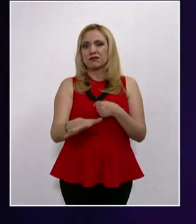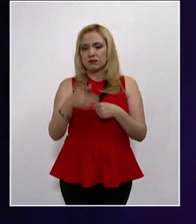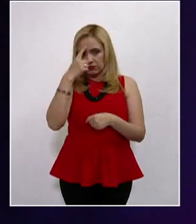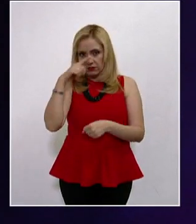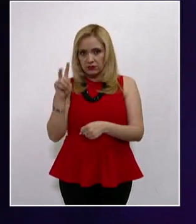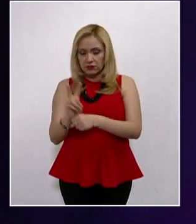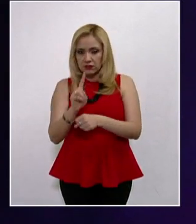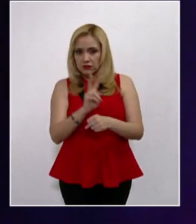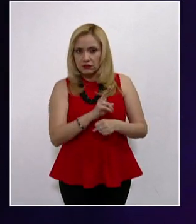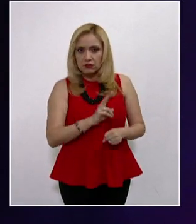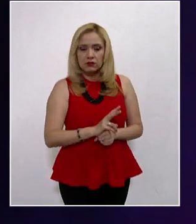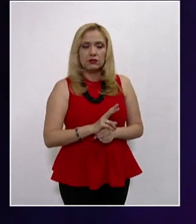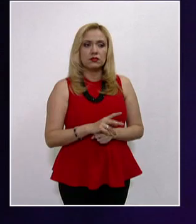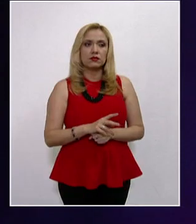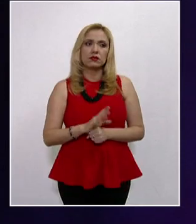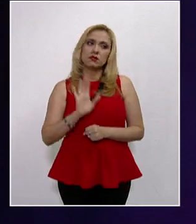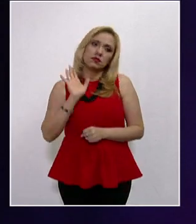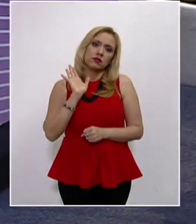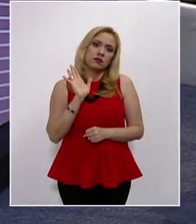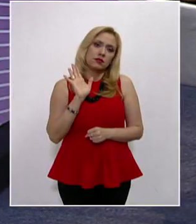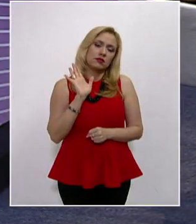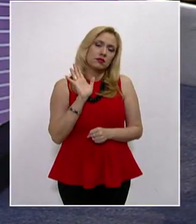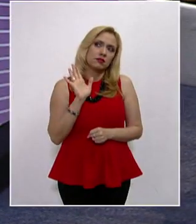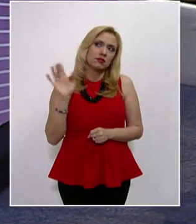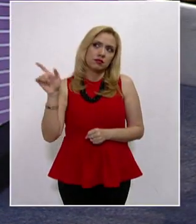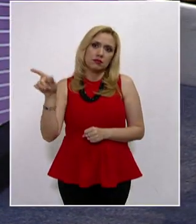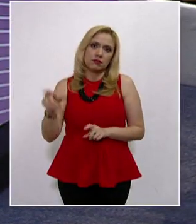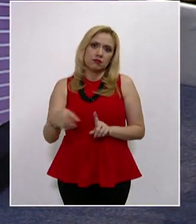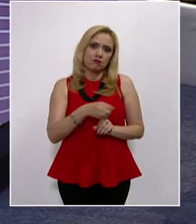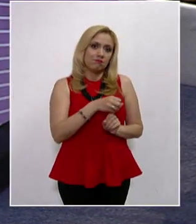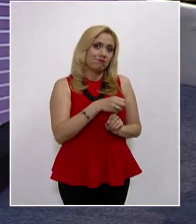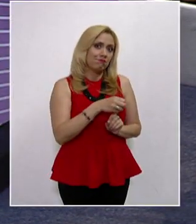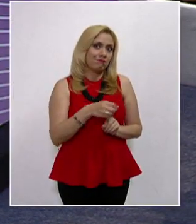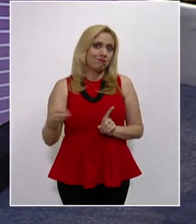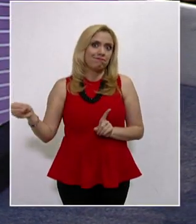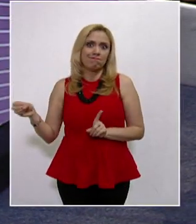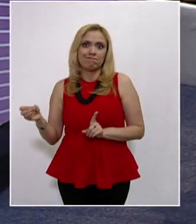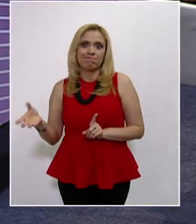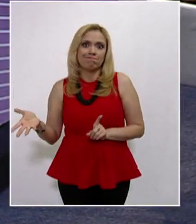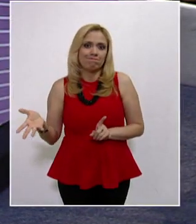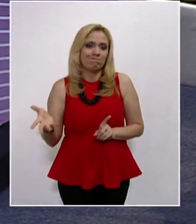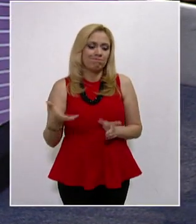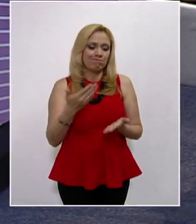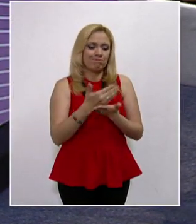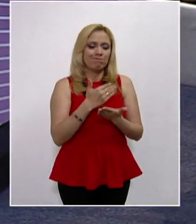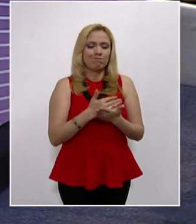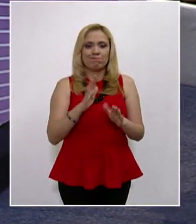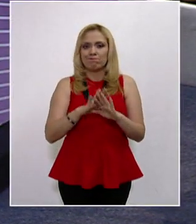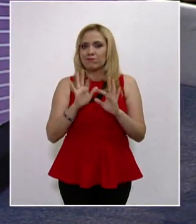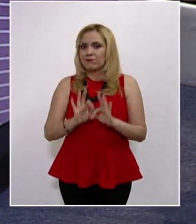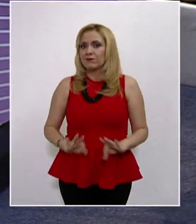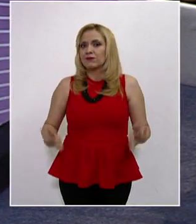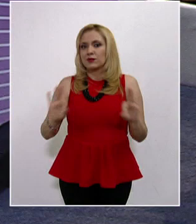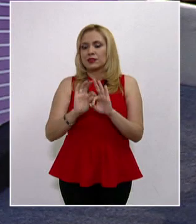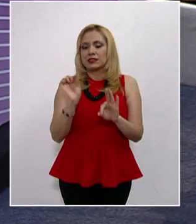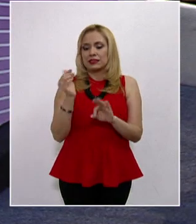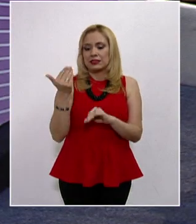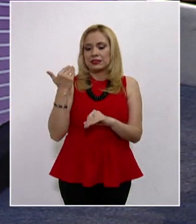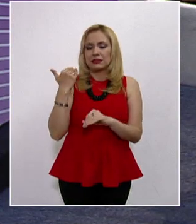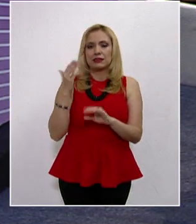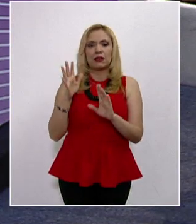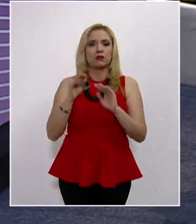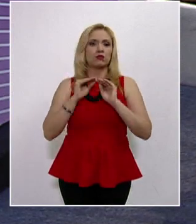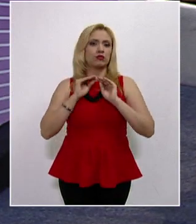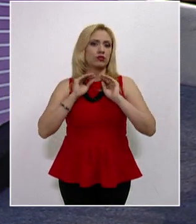de seguridad pública, pues ya propiamente están más bien reguladas en disposiciones de gran importancia también que recientemente